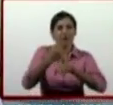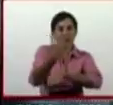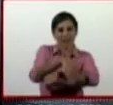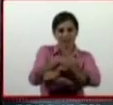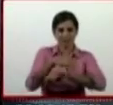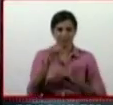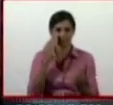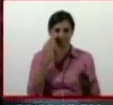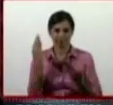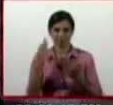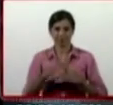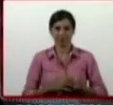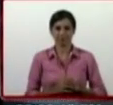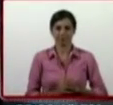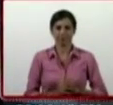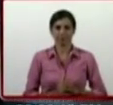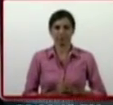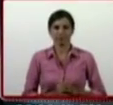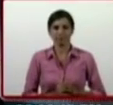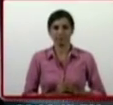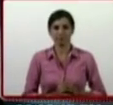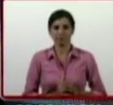Veamos.